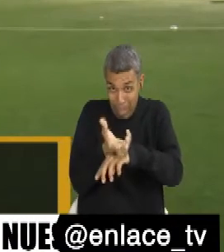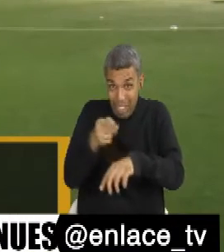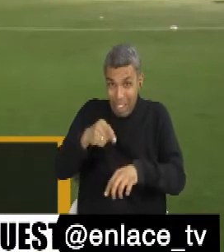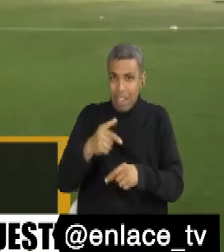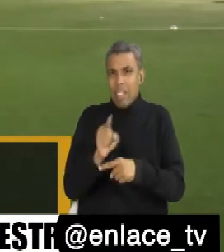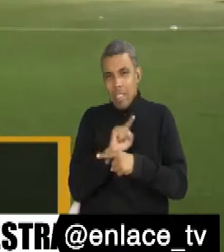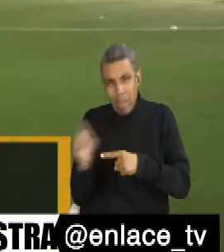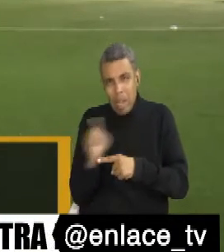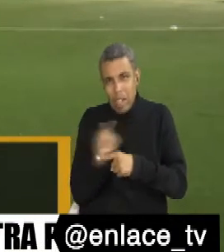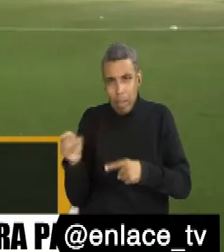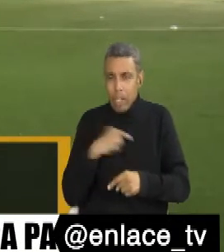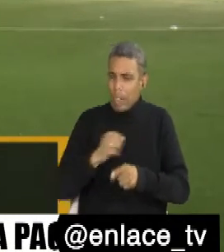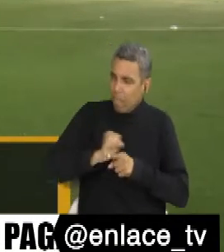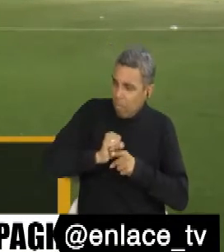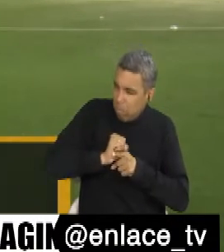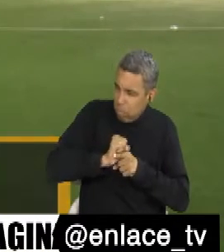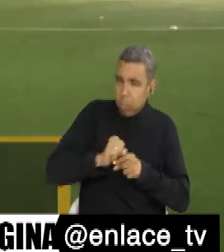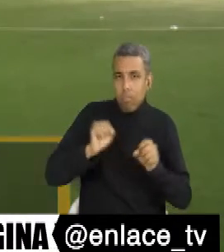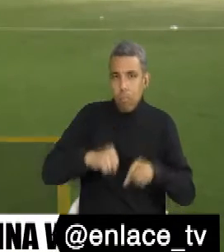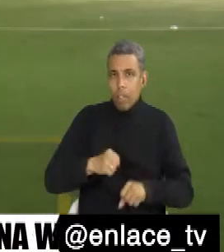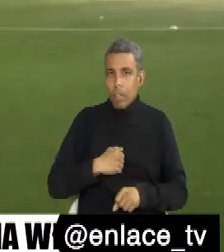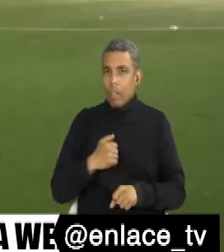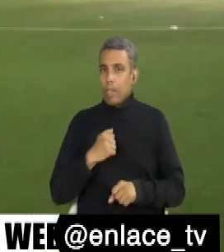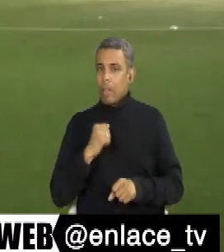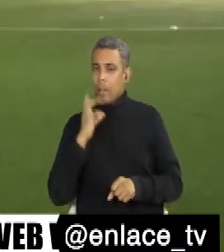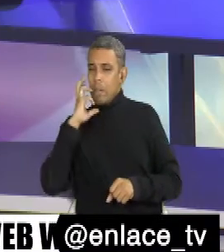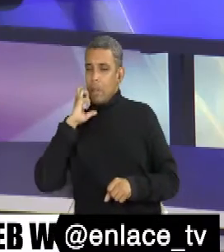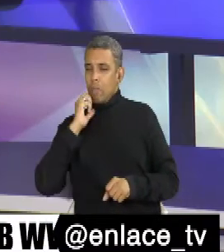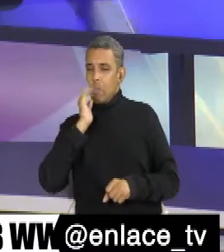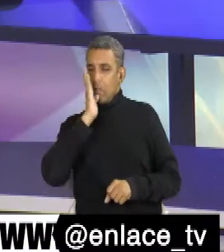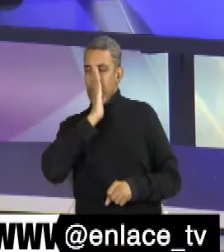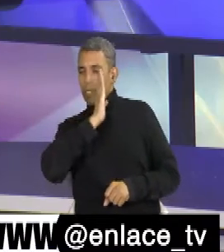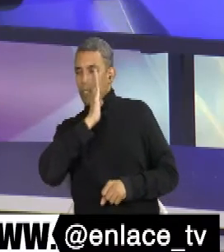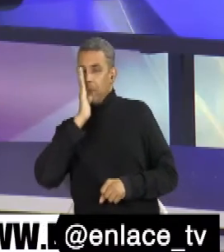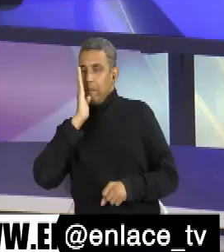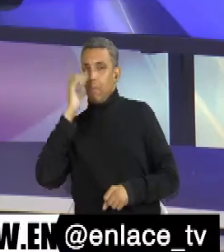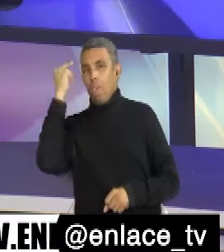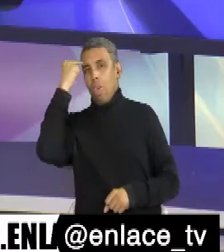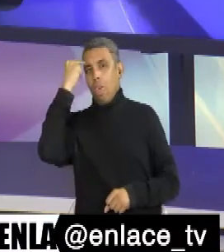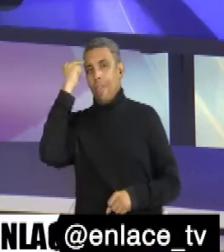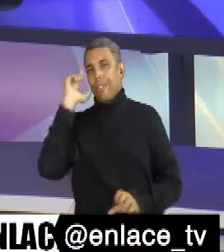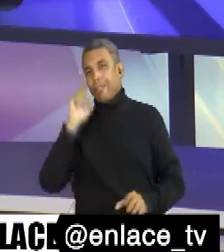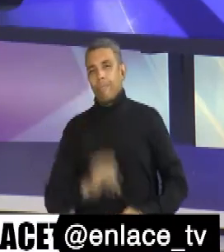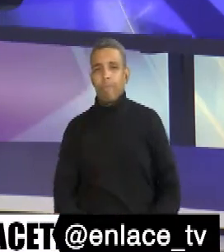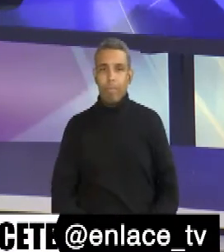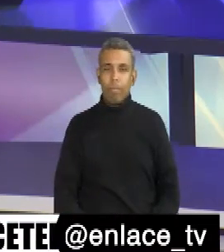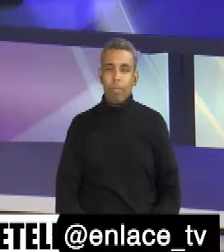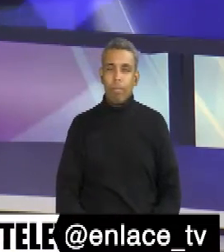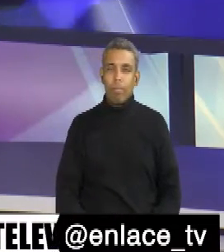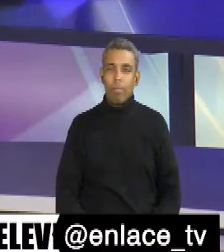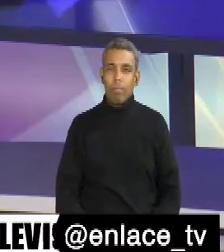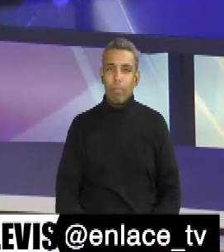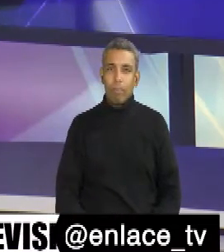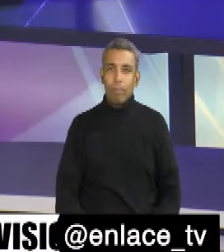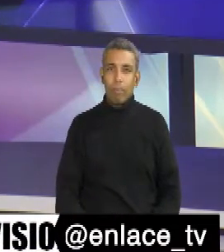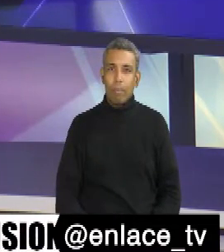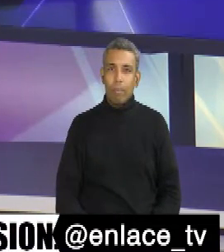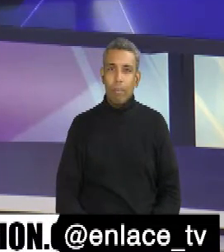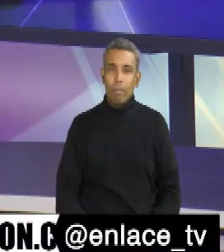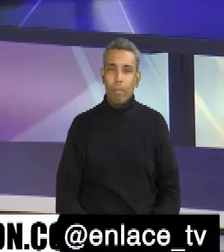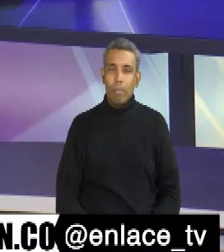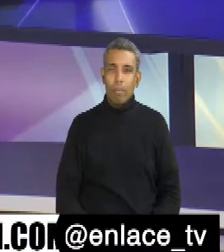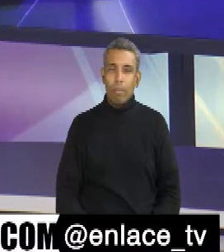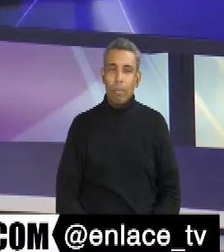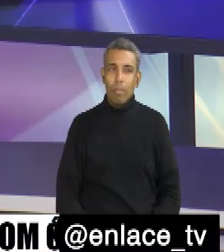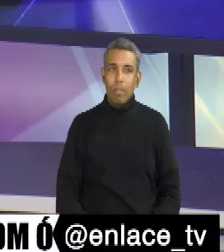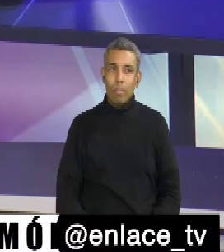deportivo que está en la lupa de los ladrones. La Personería Municipal acompañó a usuarios del servicio de salud